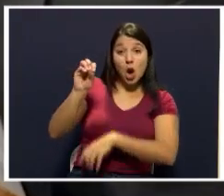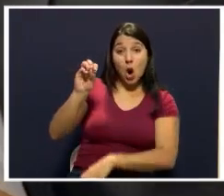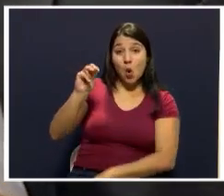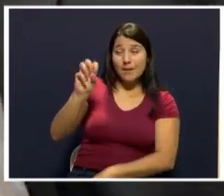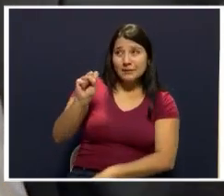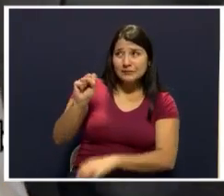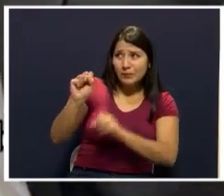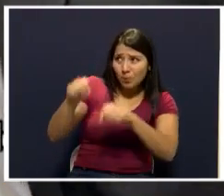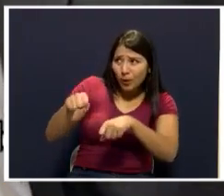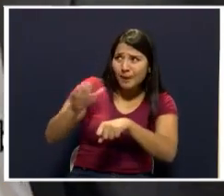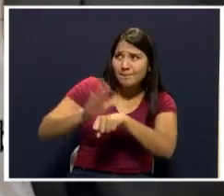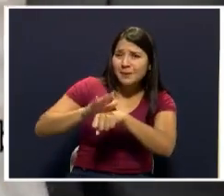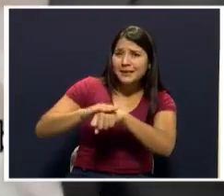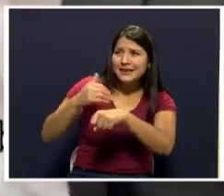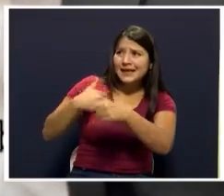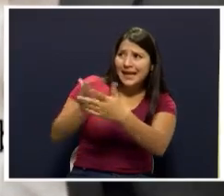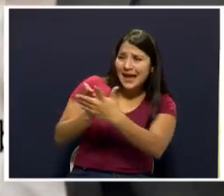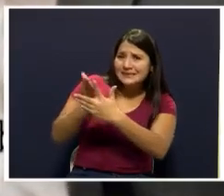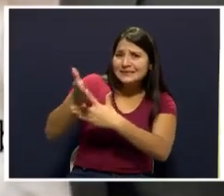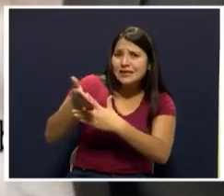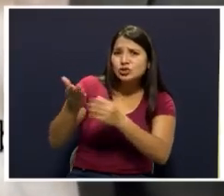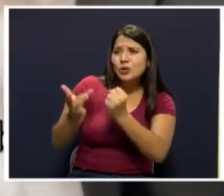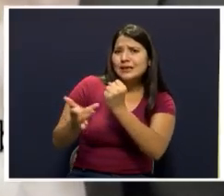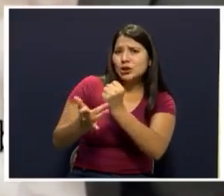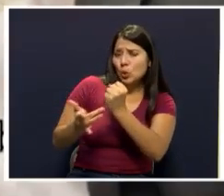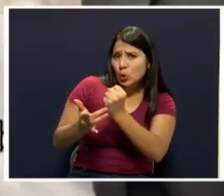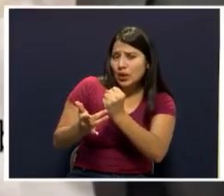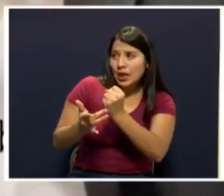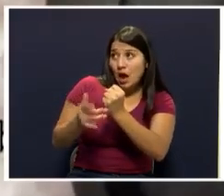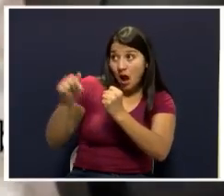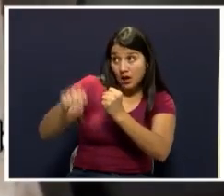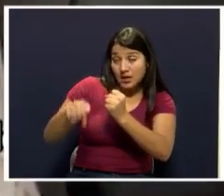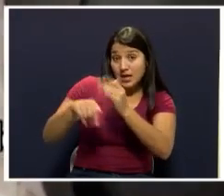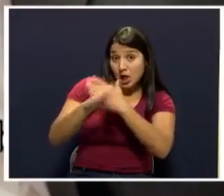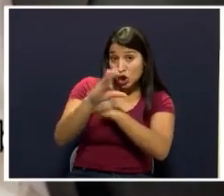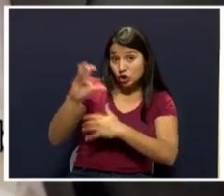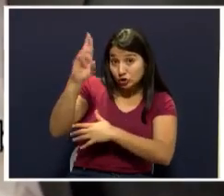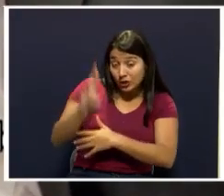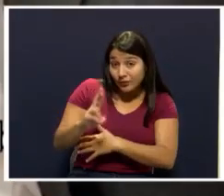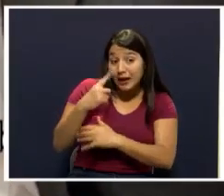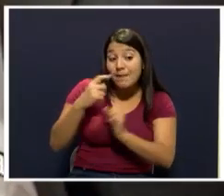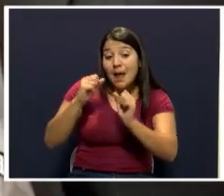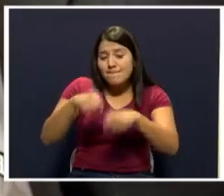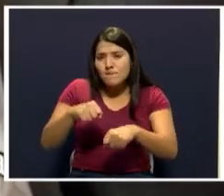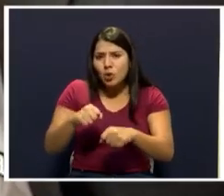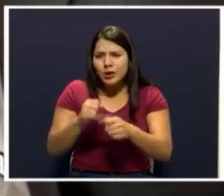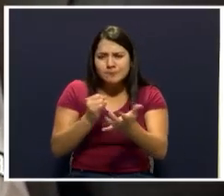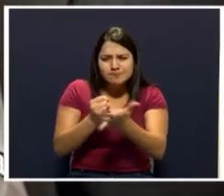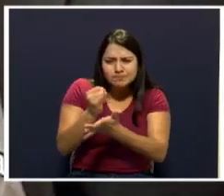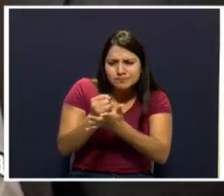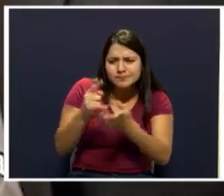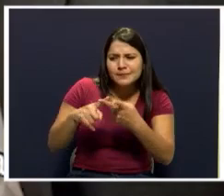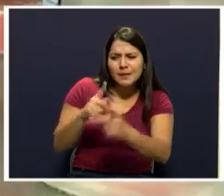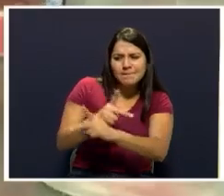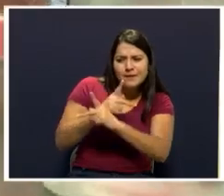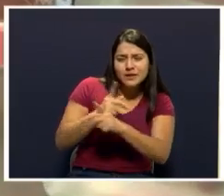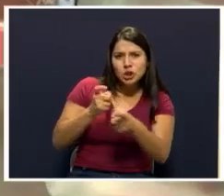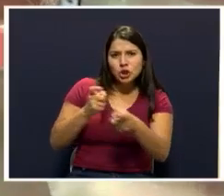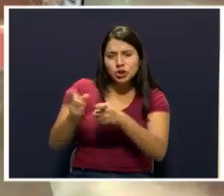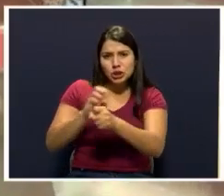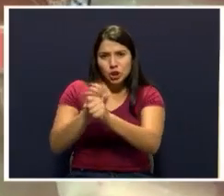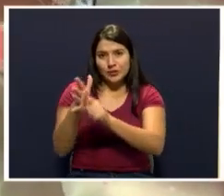uso de la propiedad intelectual de tecnologías en nuestro país para detectar, prevenir, controlar y tratar la pandemia del COVID-19.